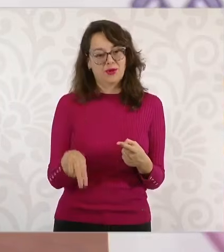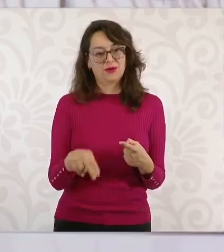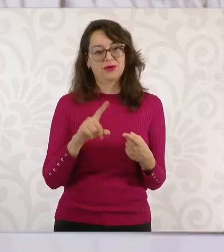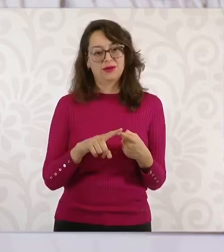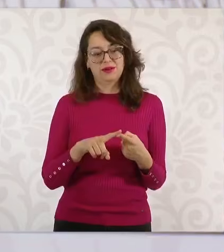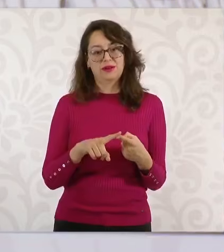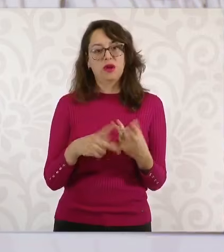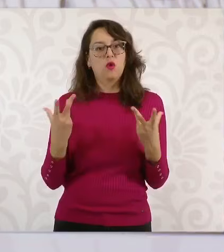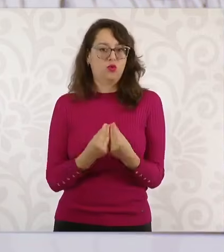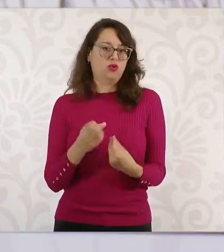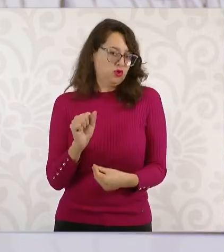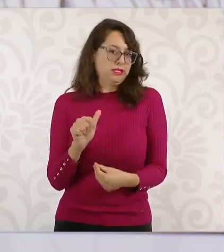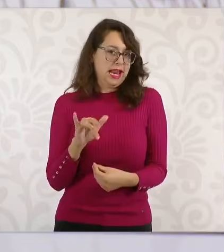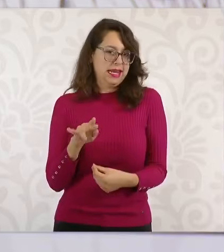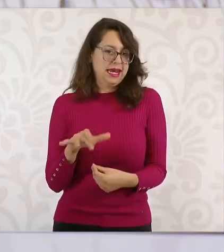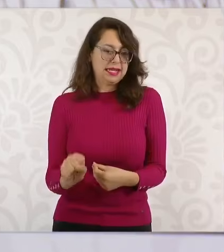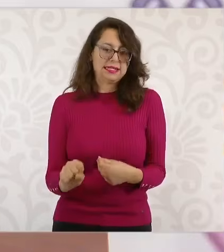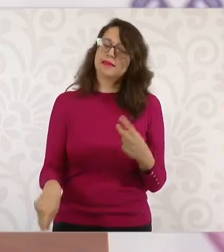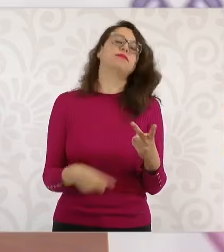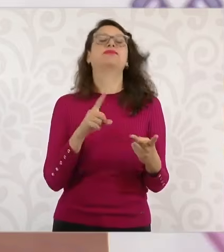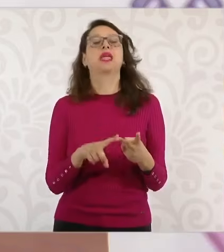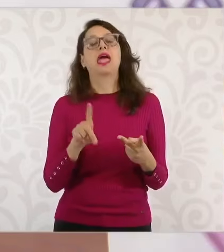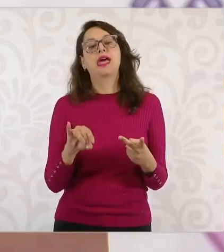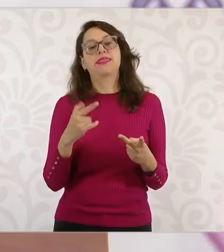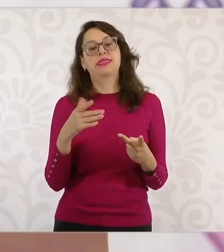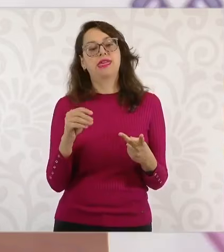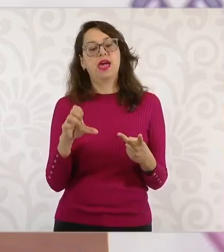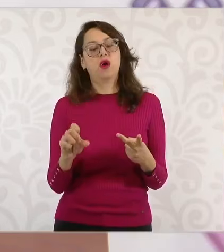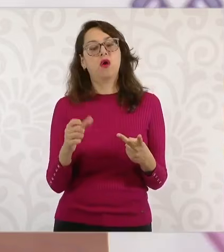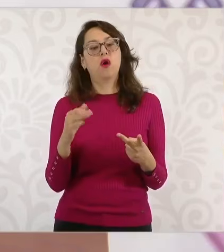creación de Salinas de Gortari. Diego Fernández de Ceballos,